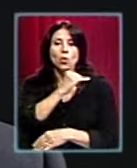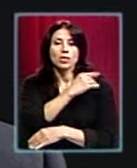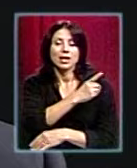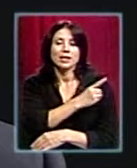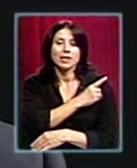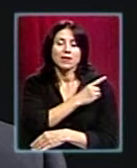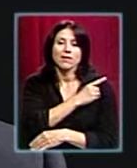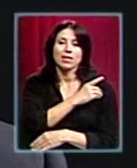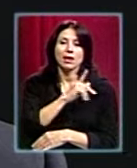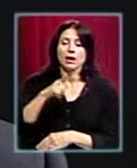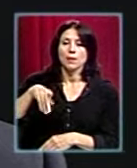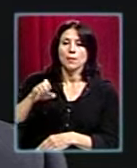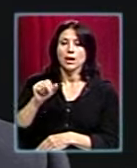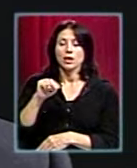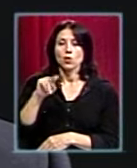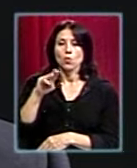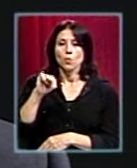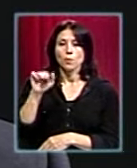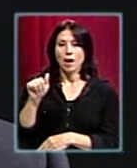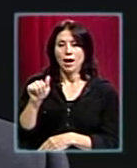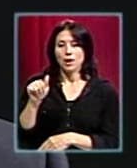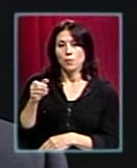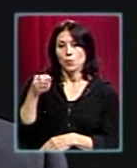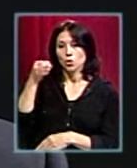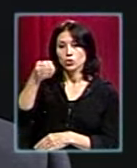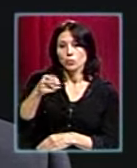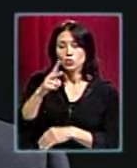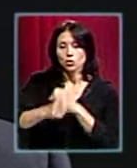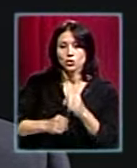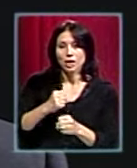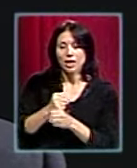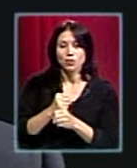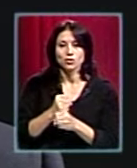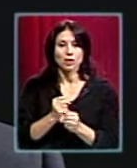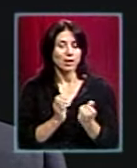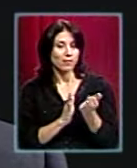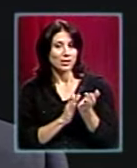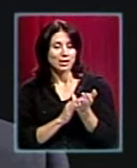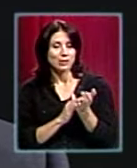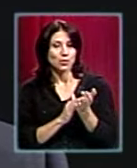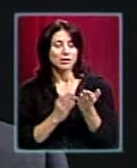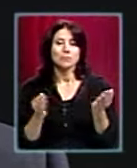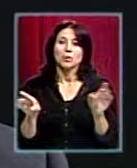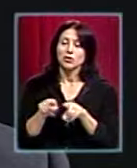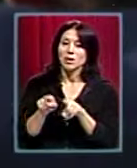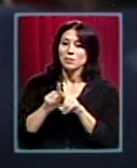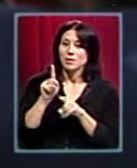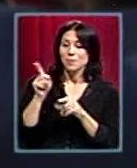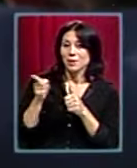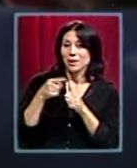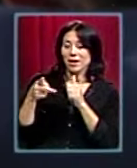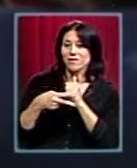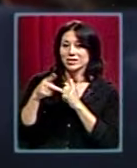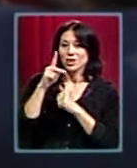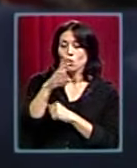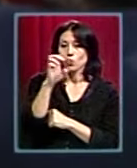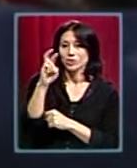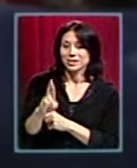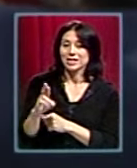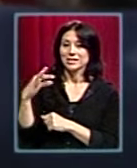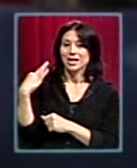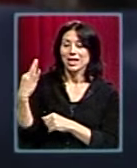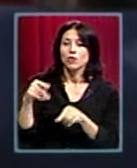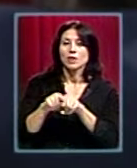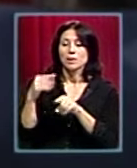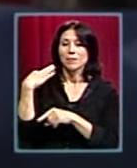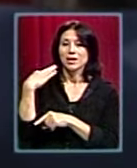del PNUMA por los próximos 2 años. Primera vez también que un costarricense es elegido, y al mismo tiempo me eligieron presidente del